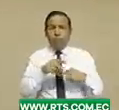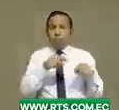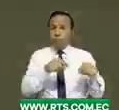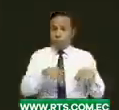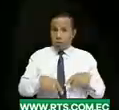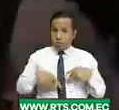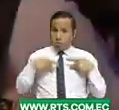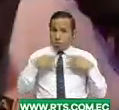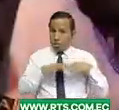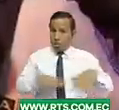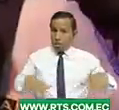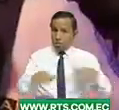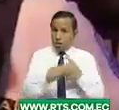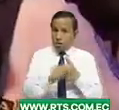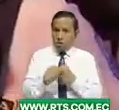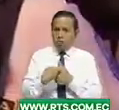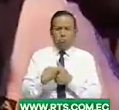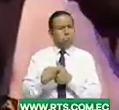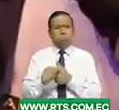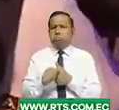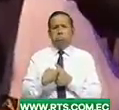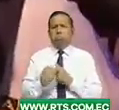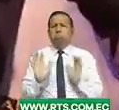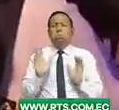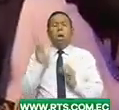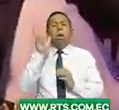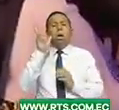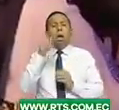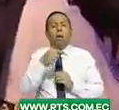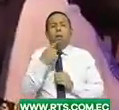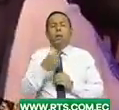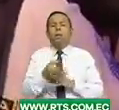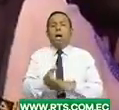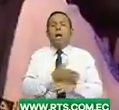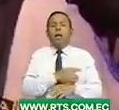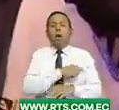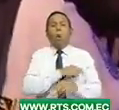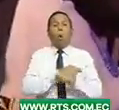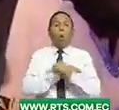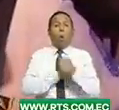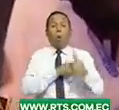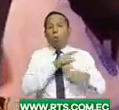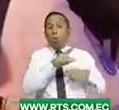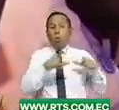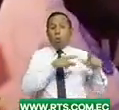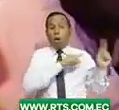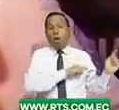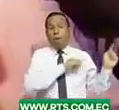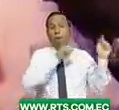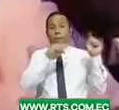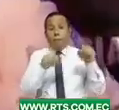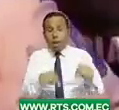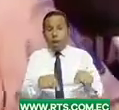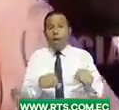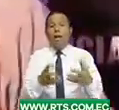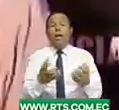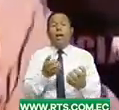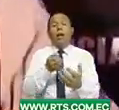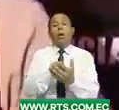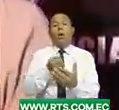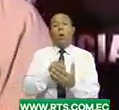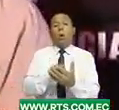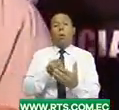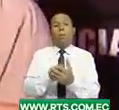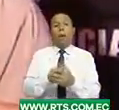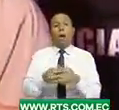lo que conocemos, se había trasladado hasta el lugar para poder realizar la compra o la adquisición de una carreta y se había entrevistado con una